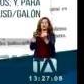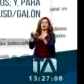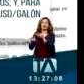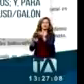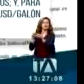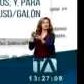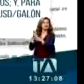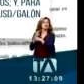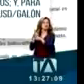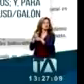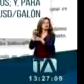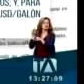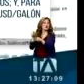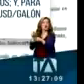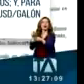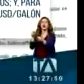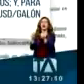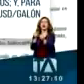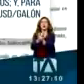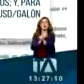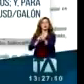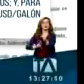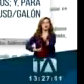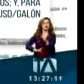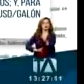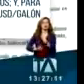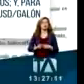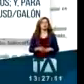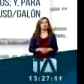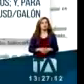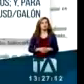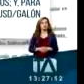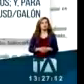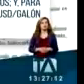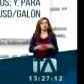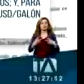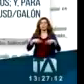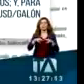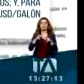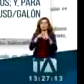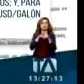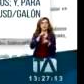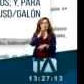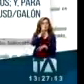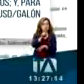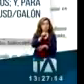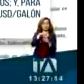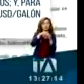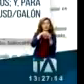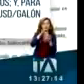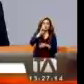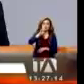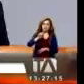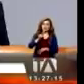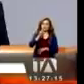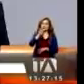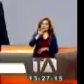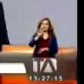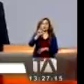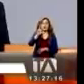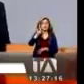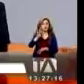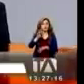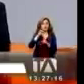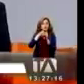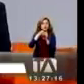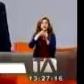vehículos particulares para quienes no existirá restricción de cupos y para cuantías domésticas, es de unos $0.37 el galón. Lo que creímos es que era